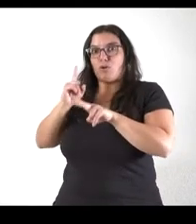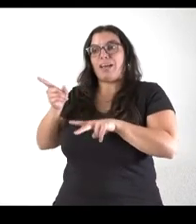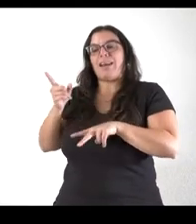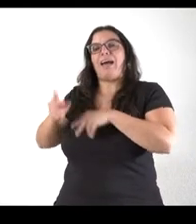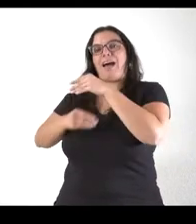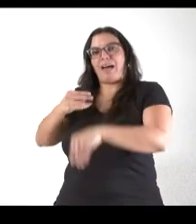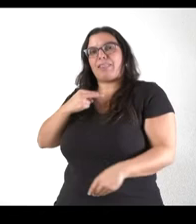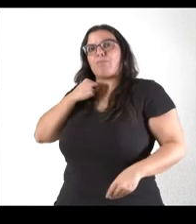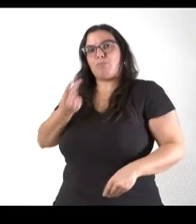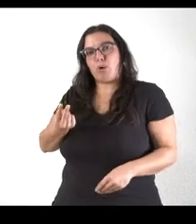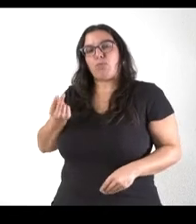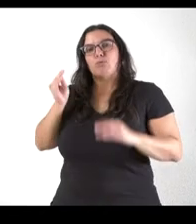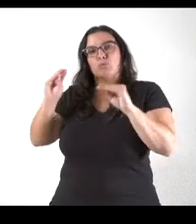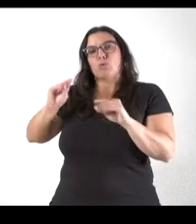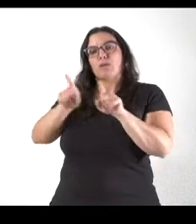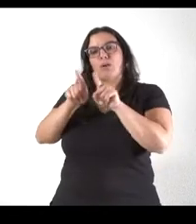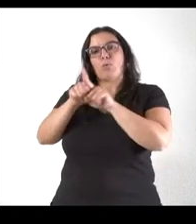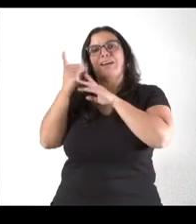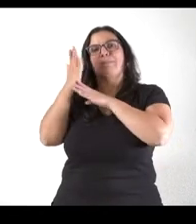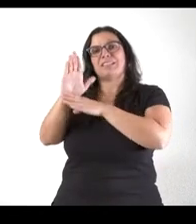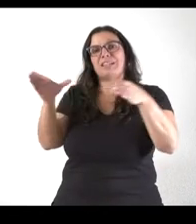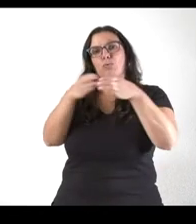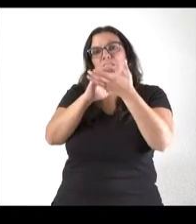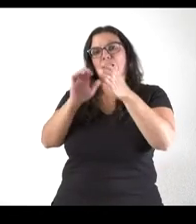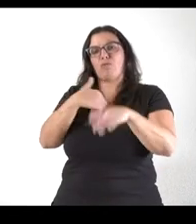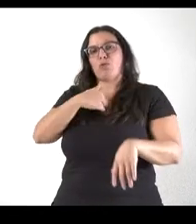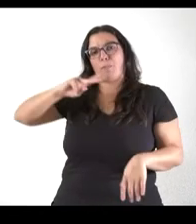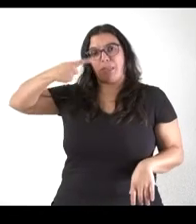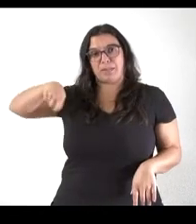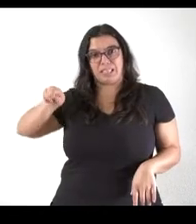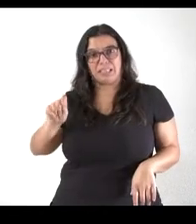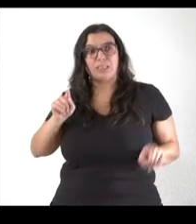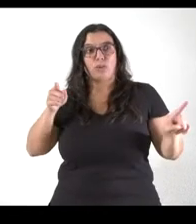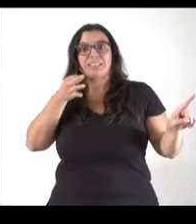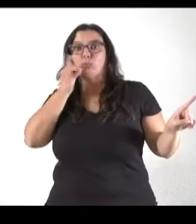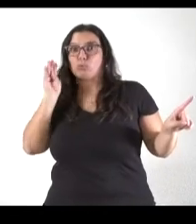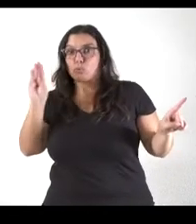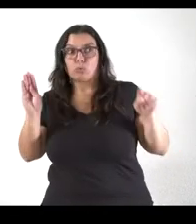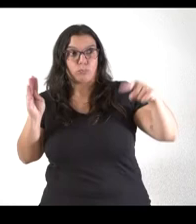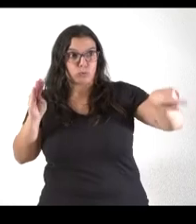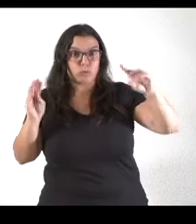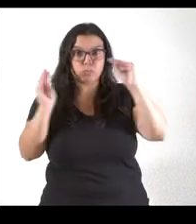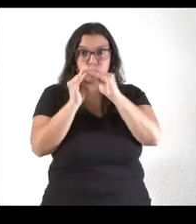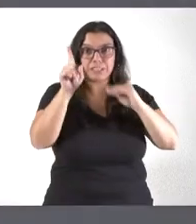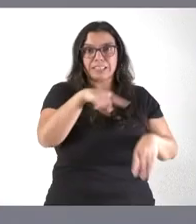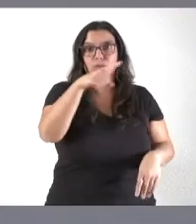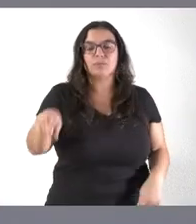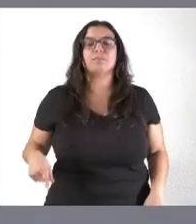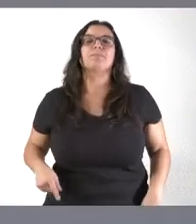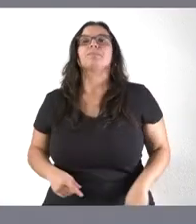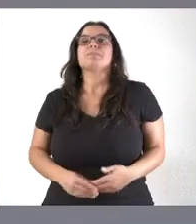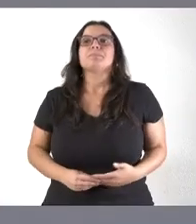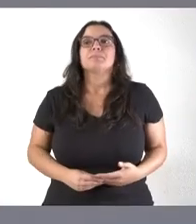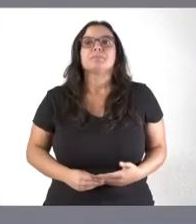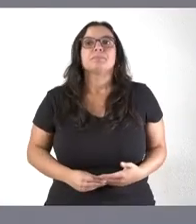vicepresidente de la junta de Castilla y león o como representante de la junta de Castilla y León Ese es el discurso con el que ustedes están de acuerdo bueno como